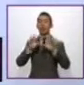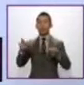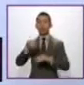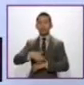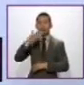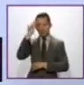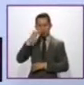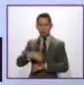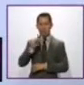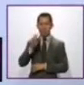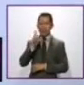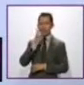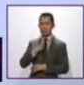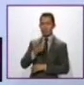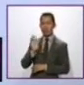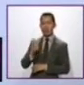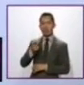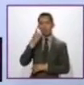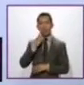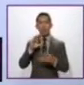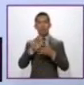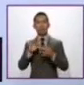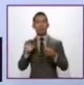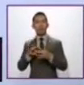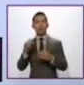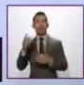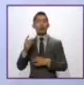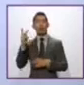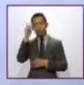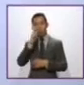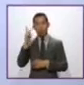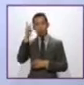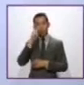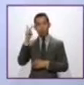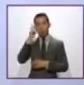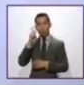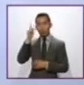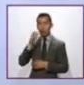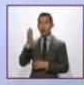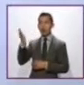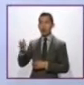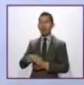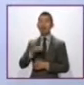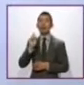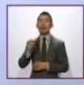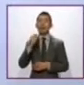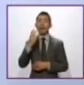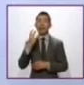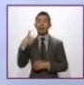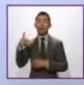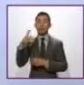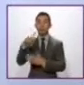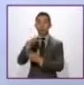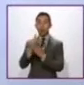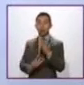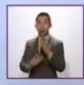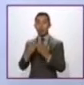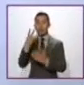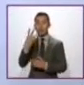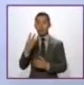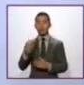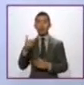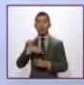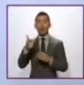sabes, me lo has dicho. Mira, el candidato Mauricio Curi, tan solo en 3 de los programas que ofrece, se